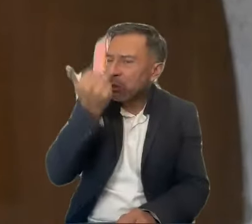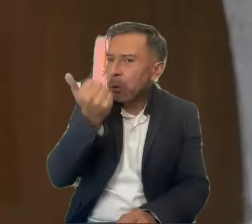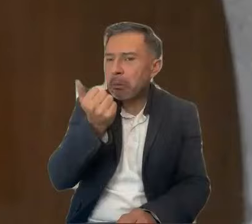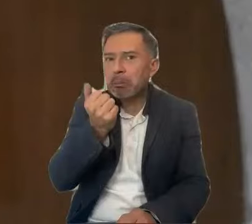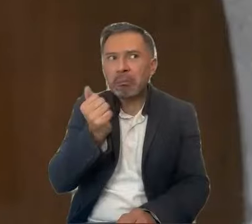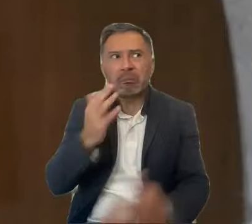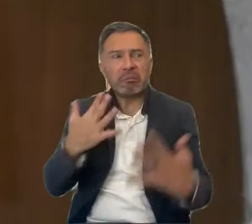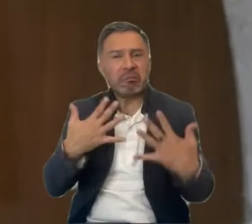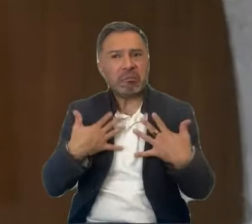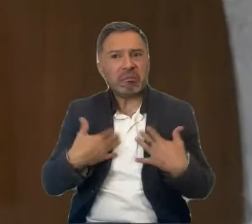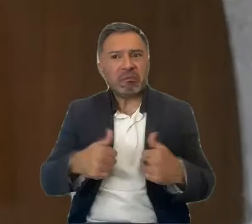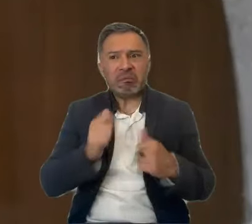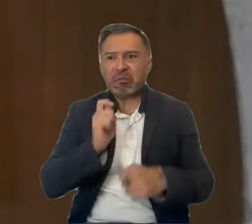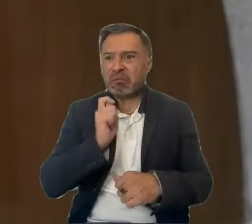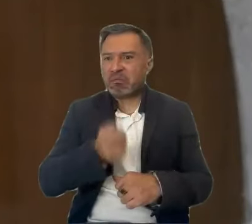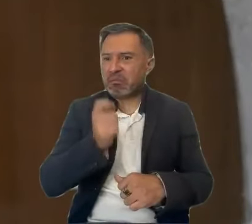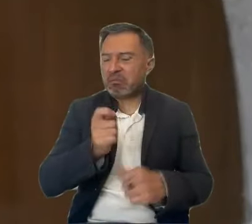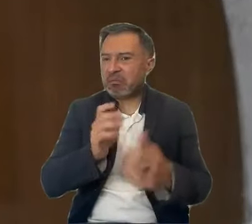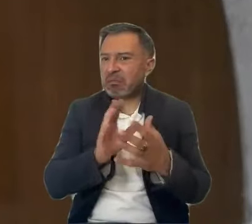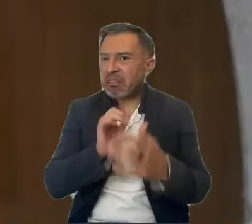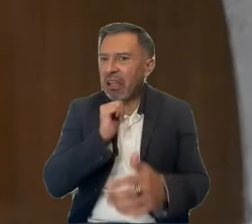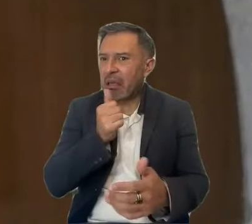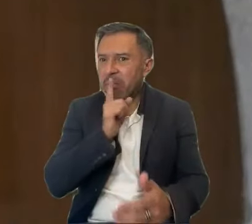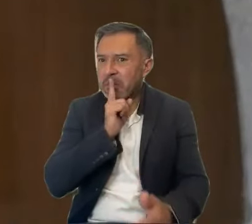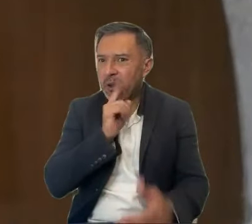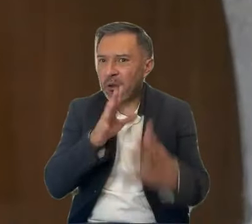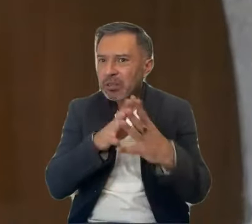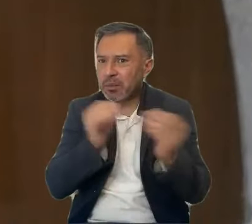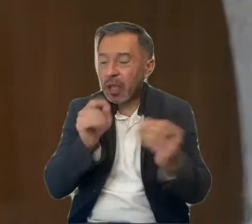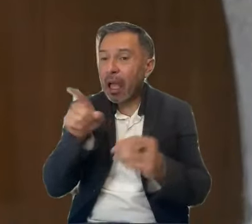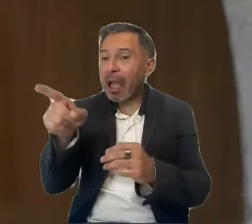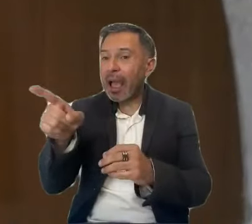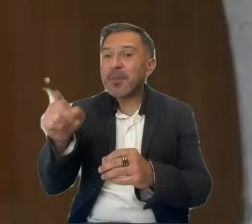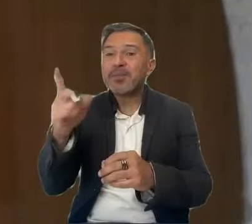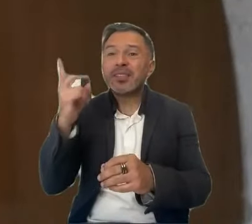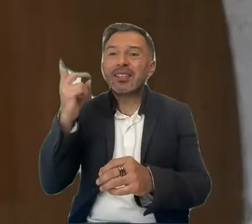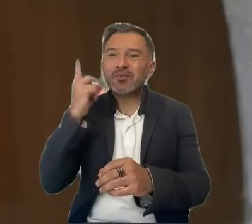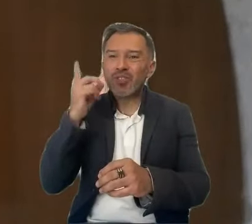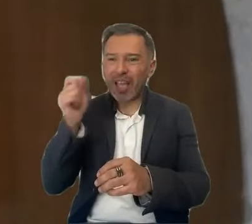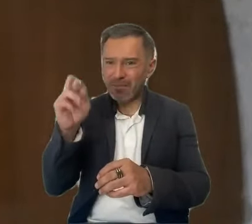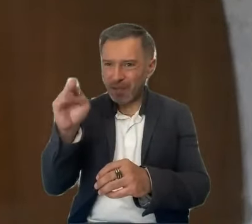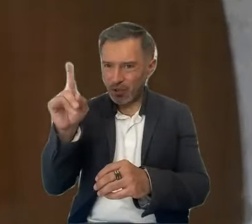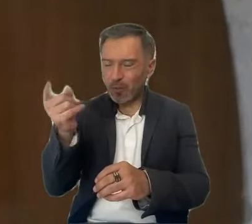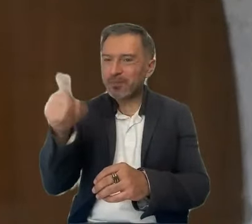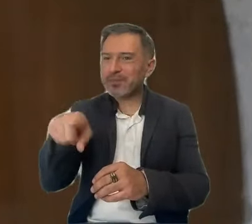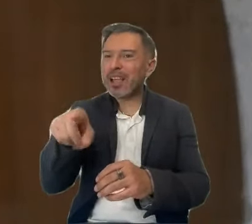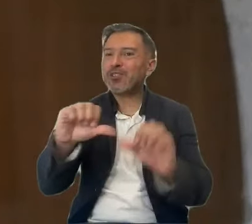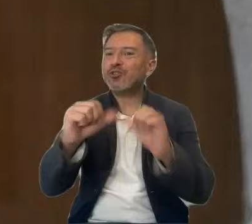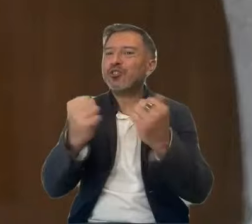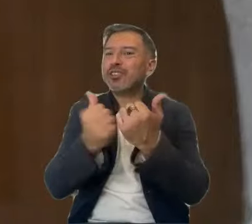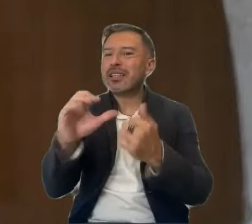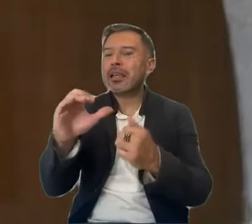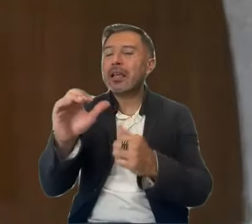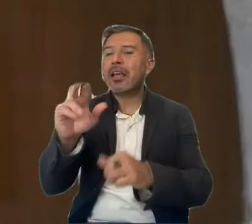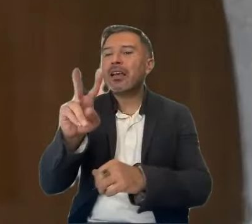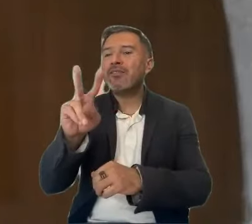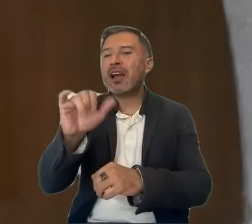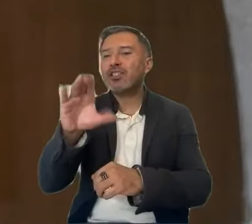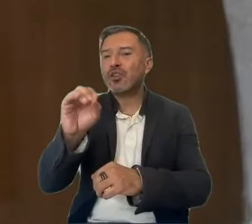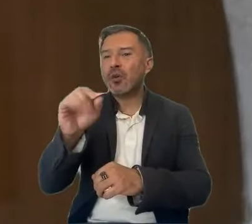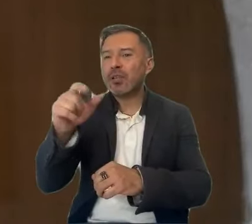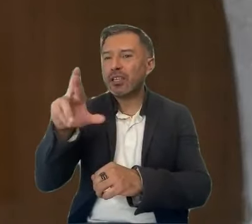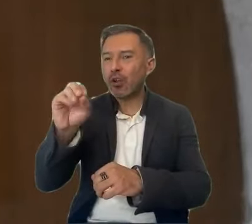gracias, Armando, a ti y a la Asociación Civil Vasco de Quiroga, Presencia en el Siglo